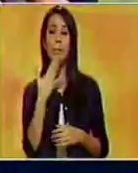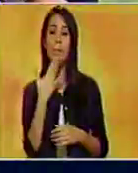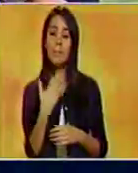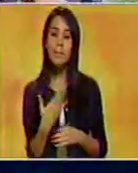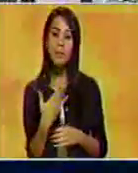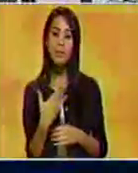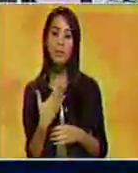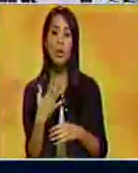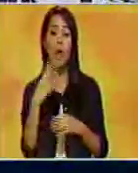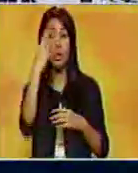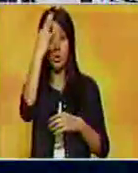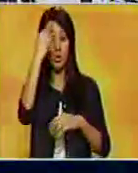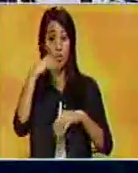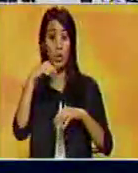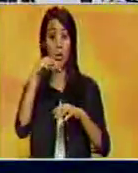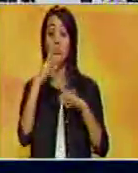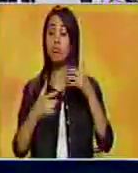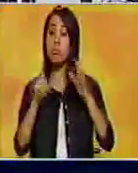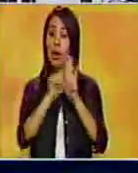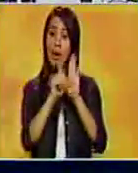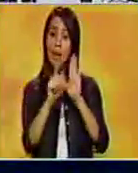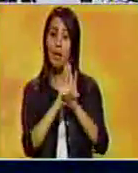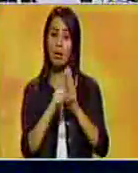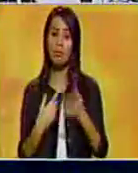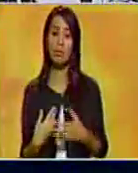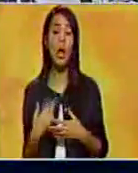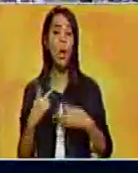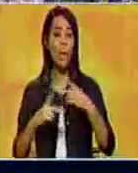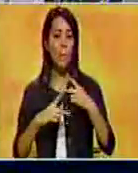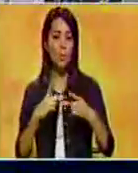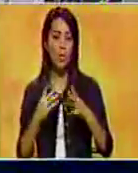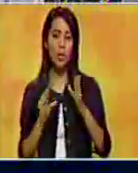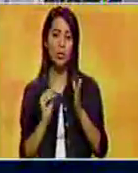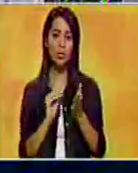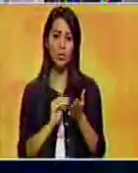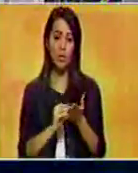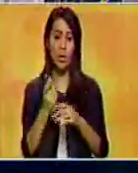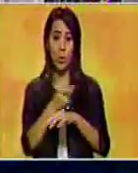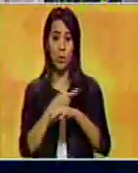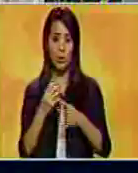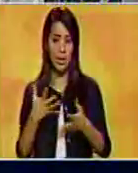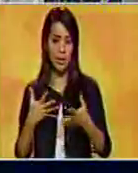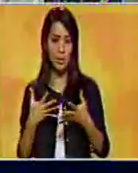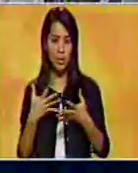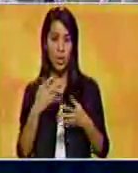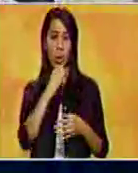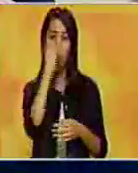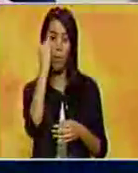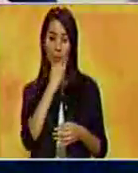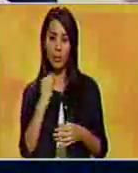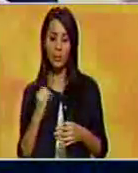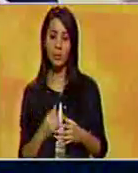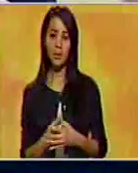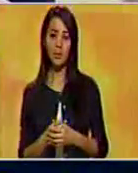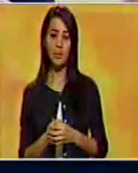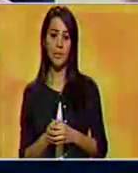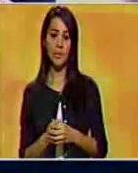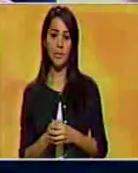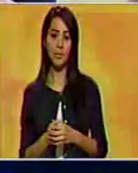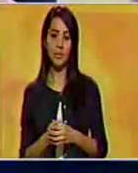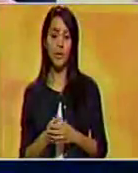consejo legislativo de esa entidad que proceda a juramentar al gobernador que eligió el pueblo zuliano por dignidad